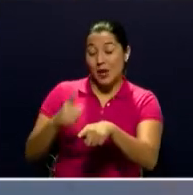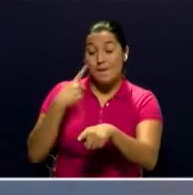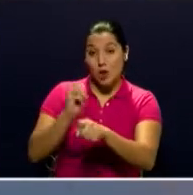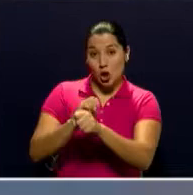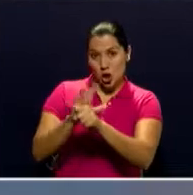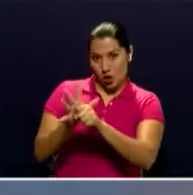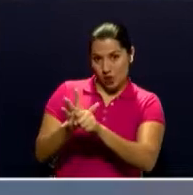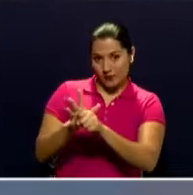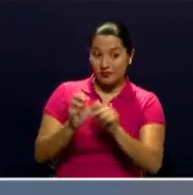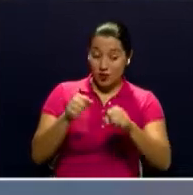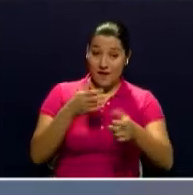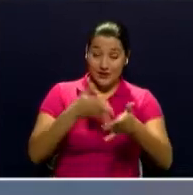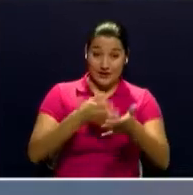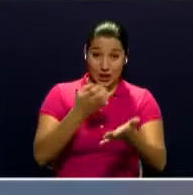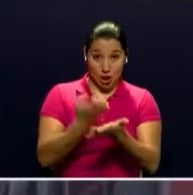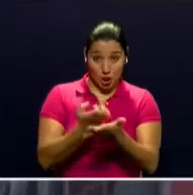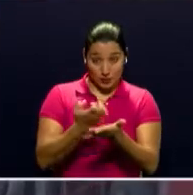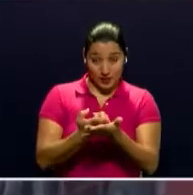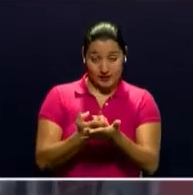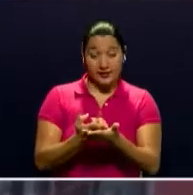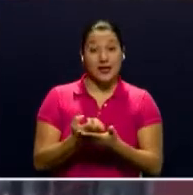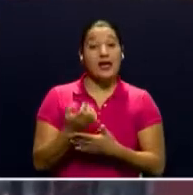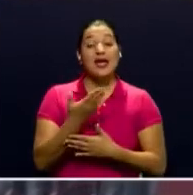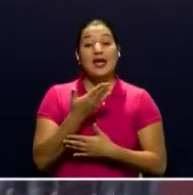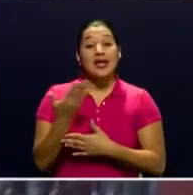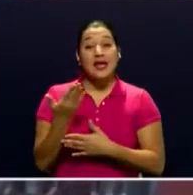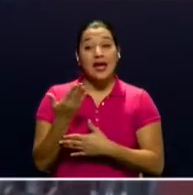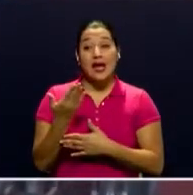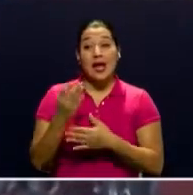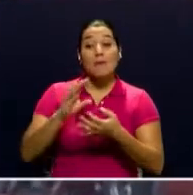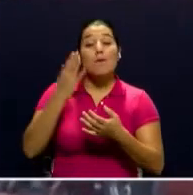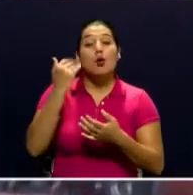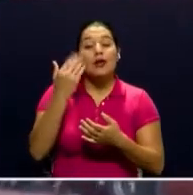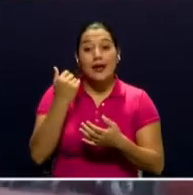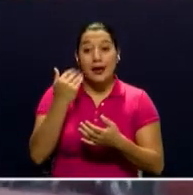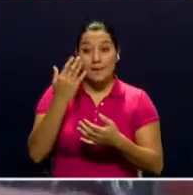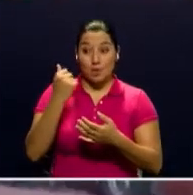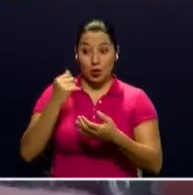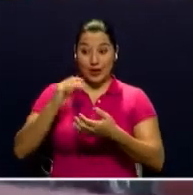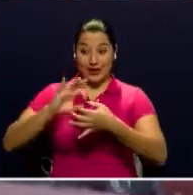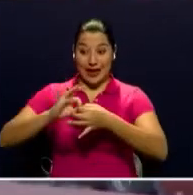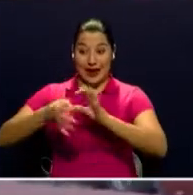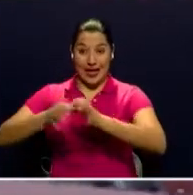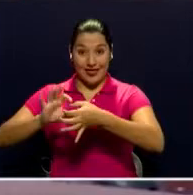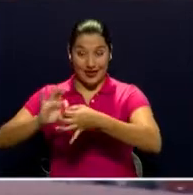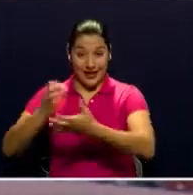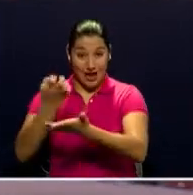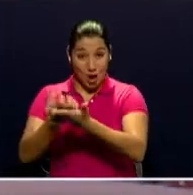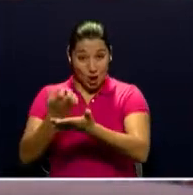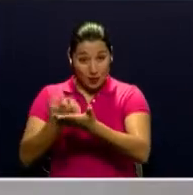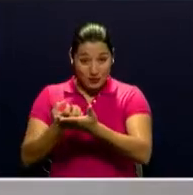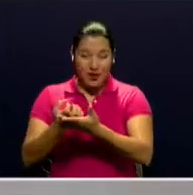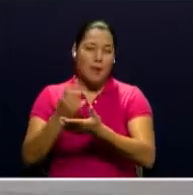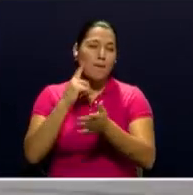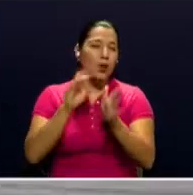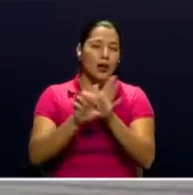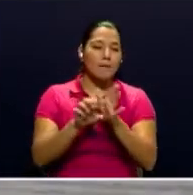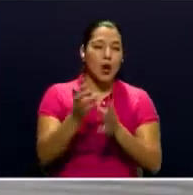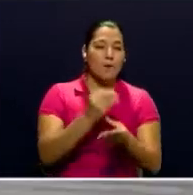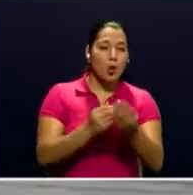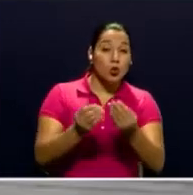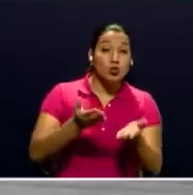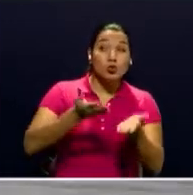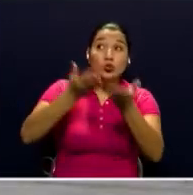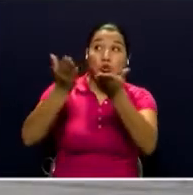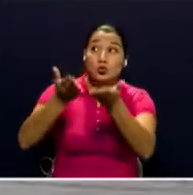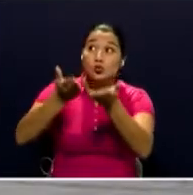afectar la actividad económica son la irrupción en las cadenas de producción global y en particular de las importaciones y exportaciones